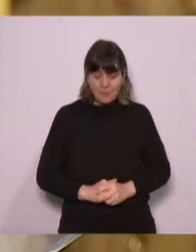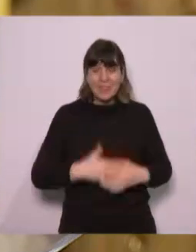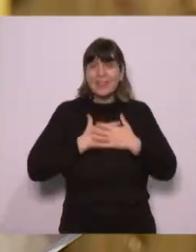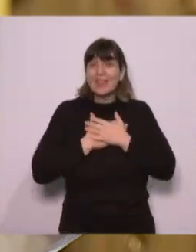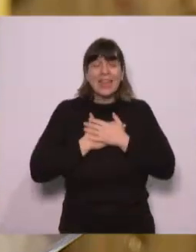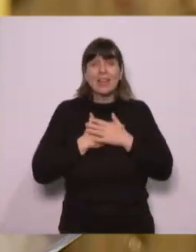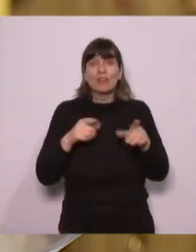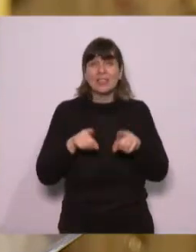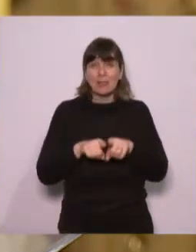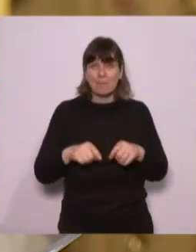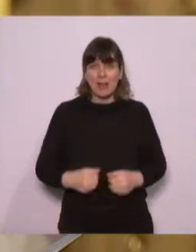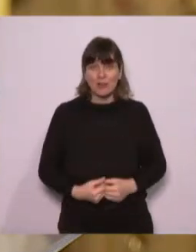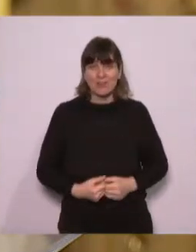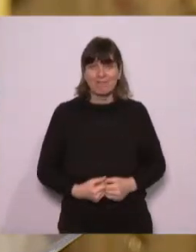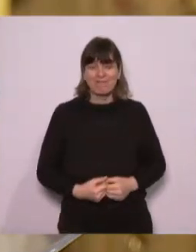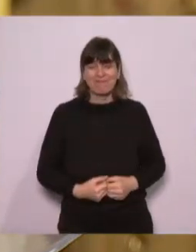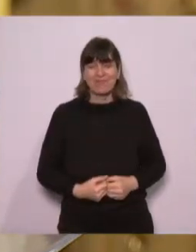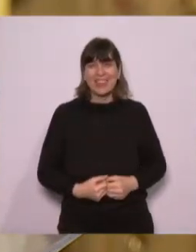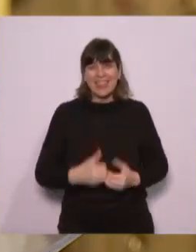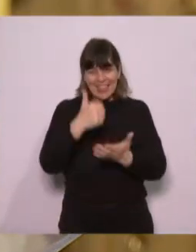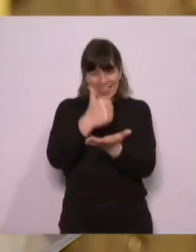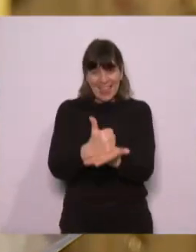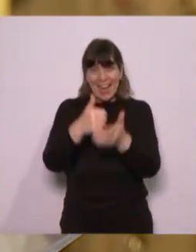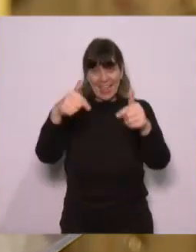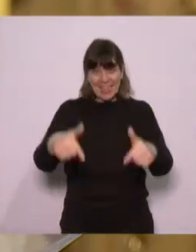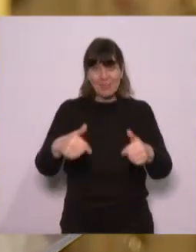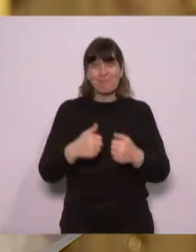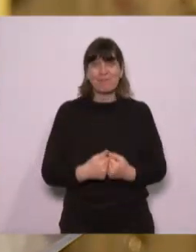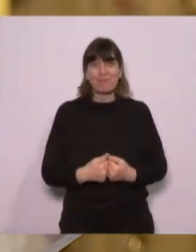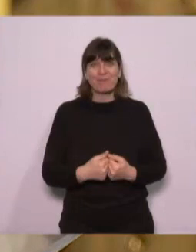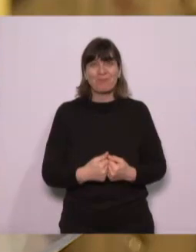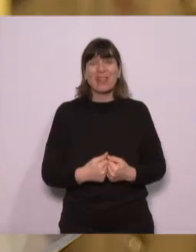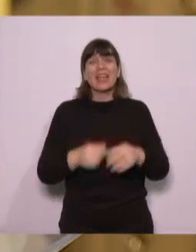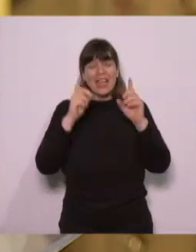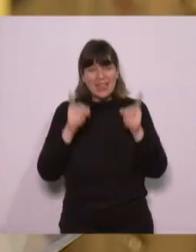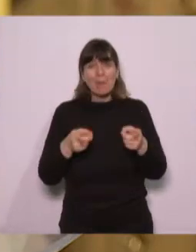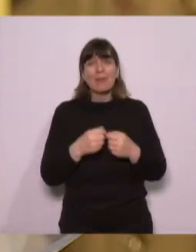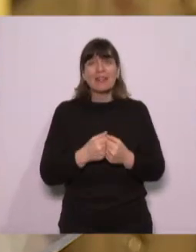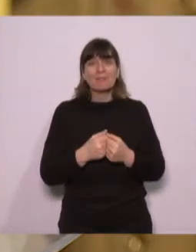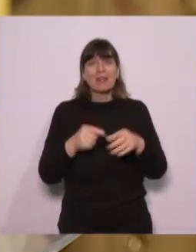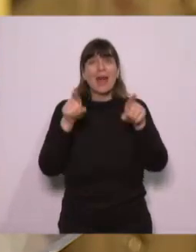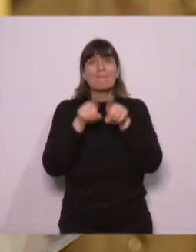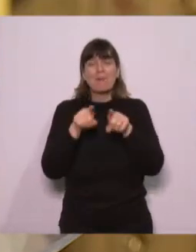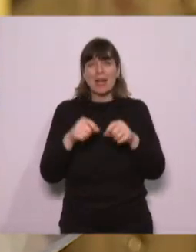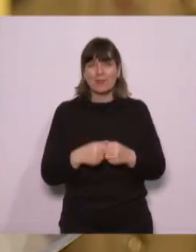Queridos hermanos que están aquí presentes, también